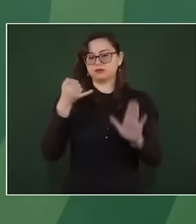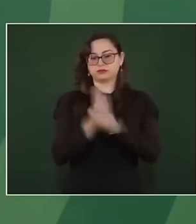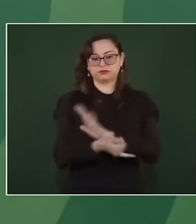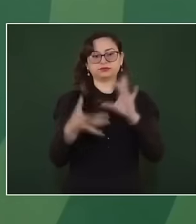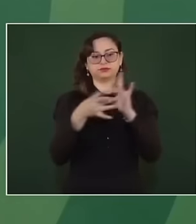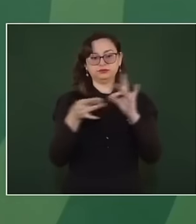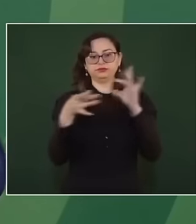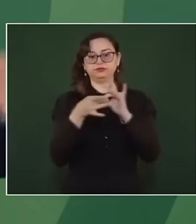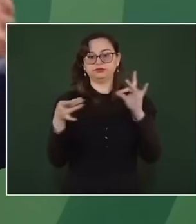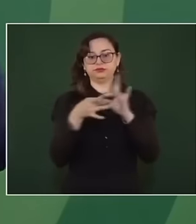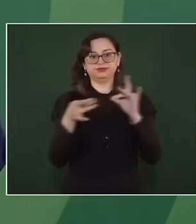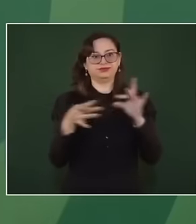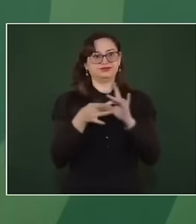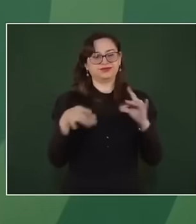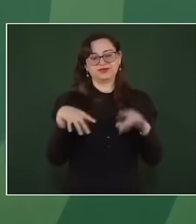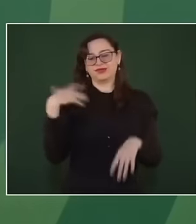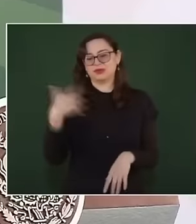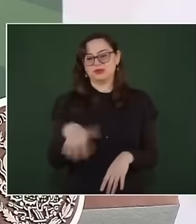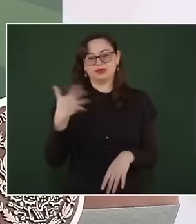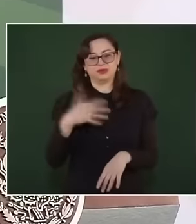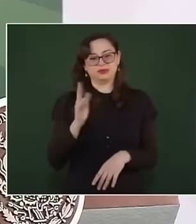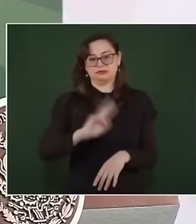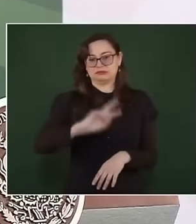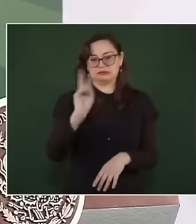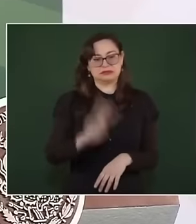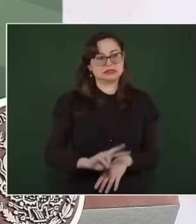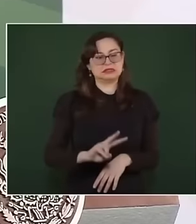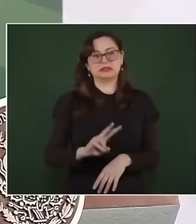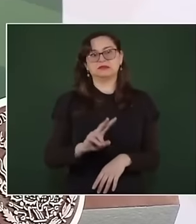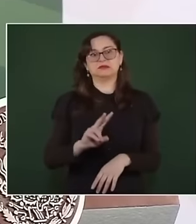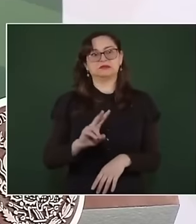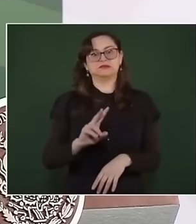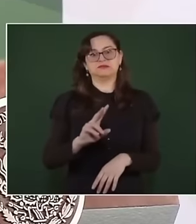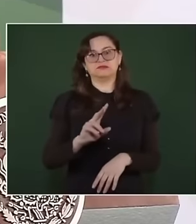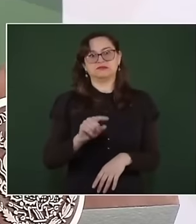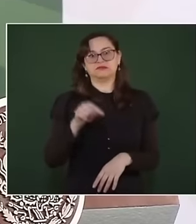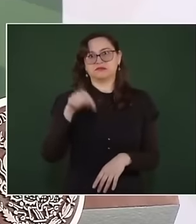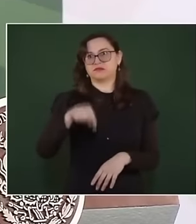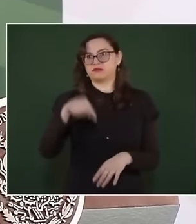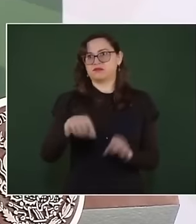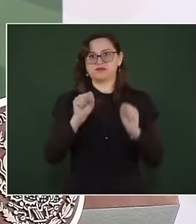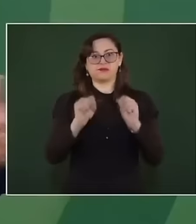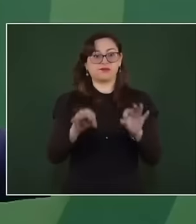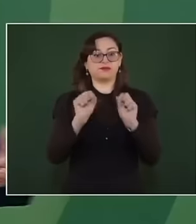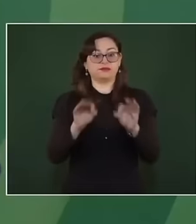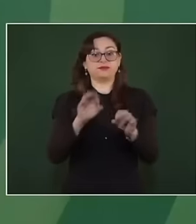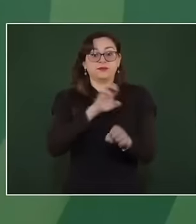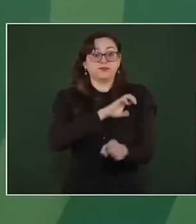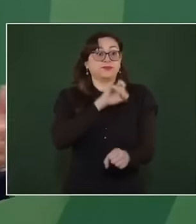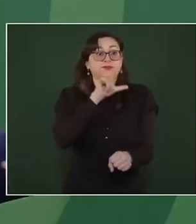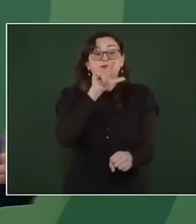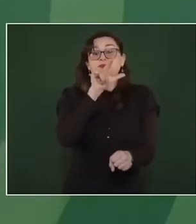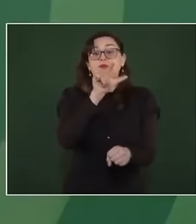cela porque son instalaciones especiales y aquí venían